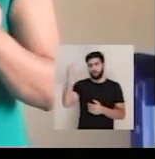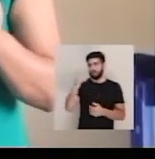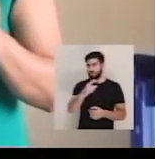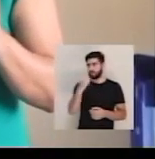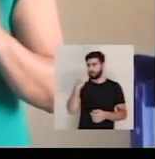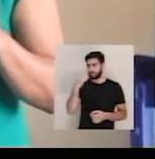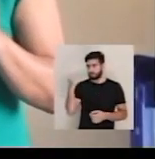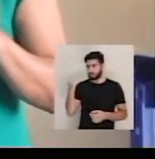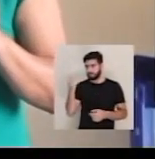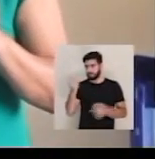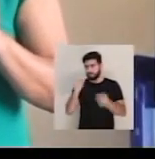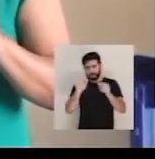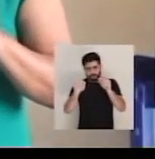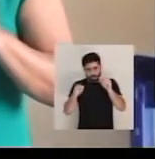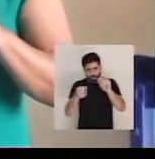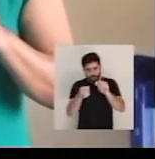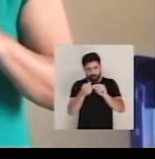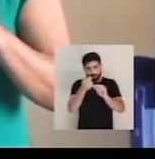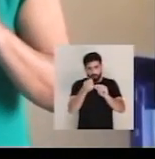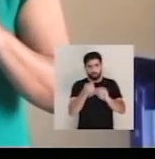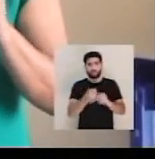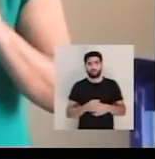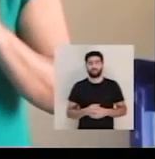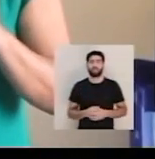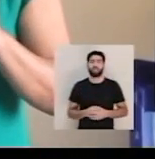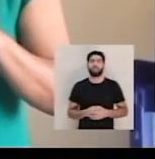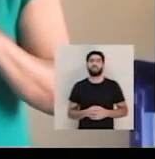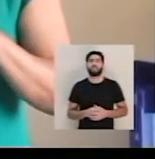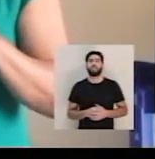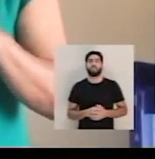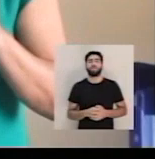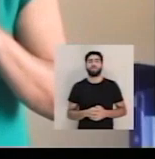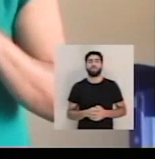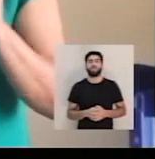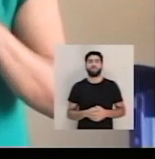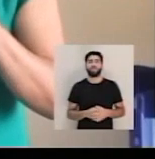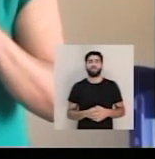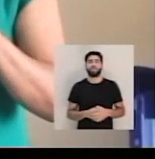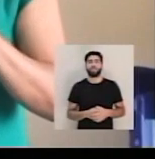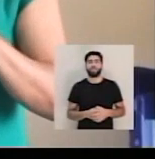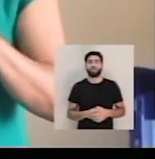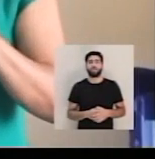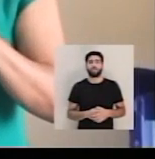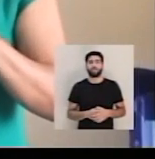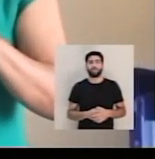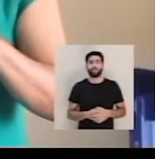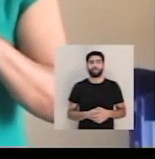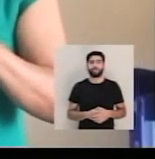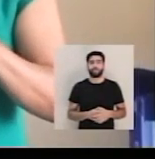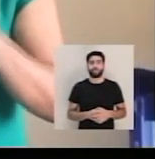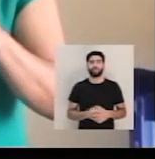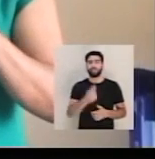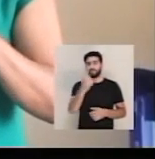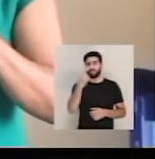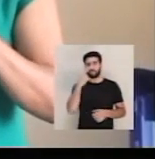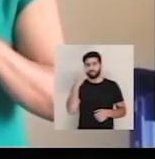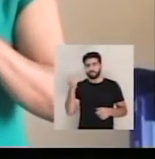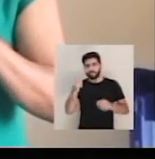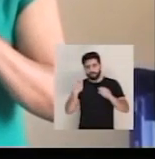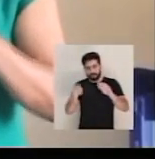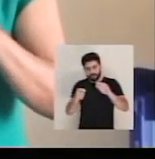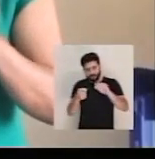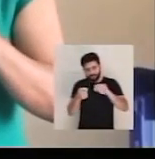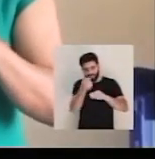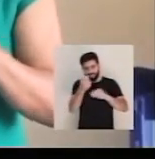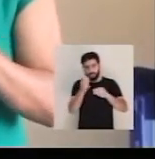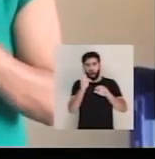el punzón por dentro. Y le vamos a hacer hoyitos encima del número 1. ¿Y para qué le